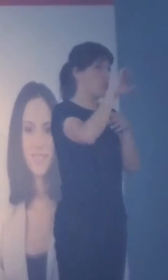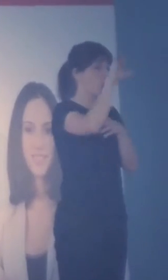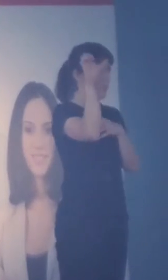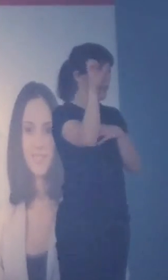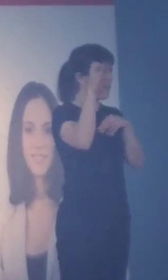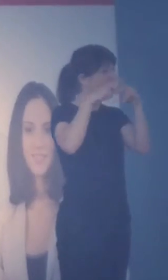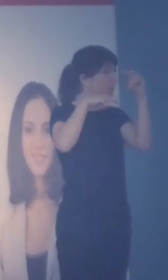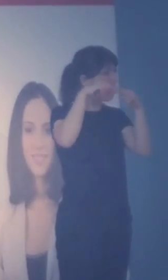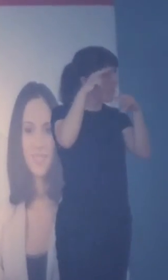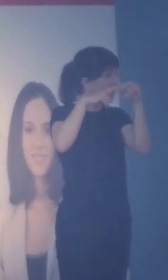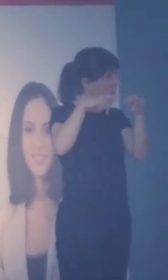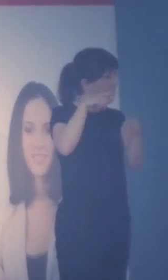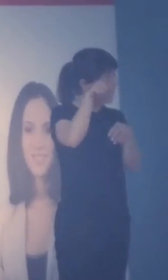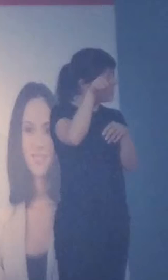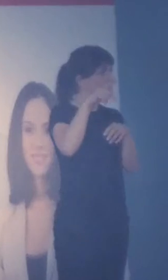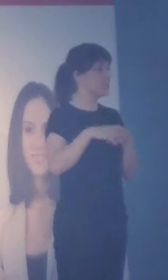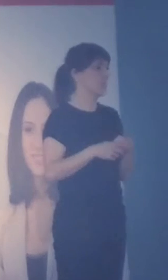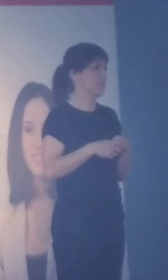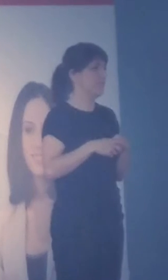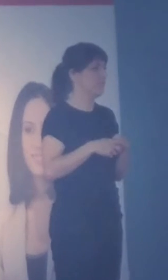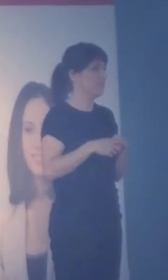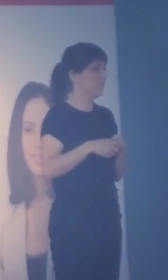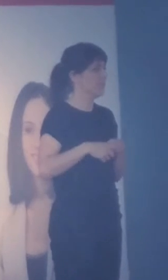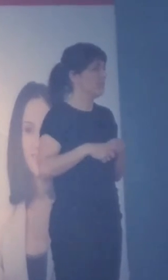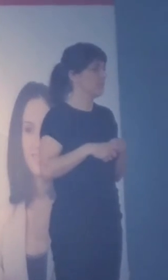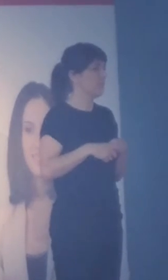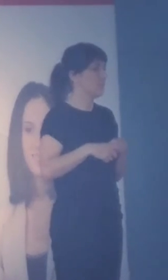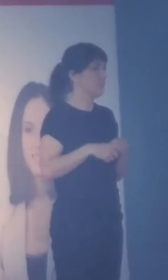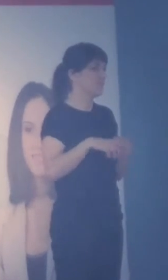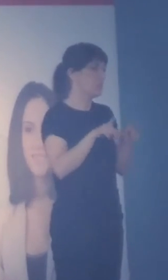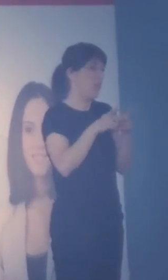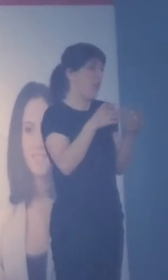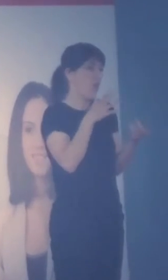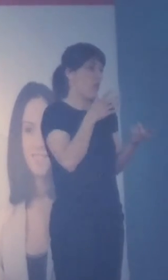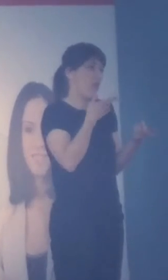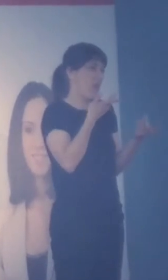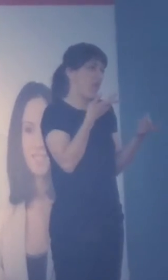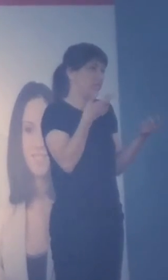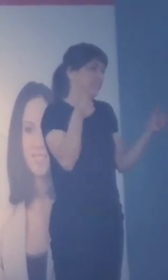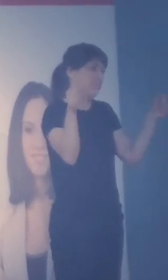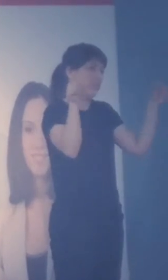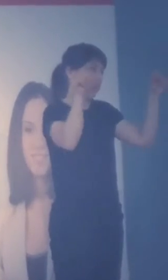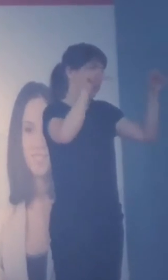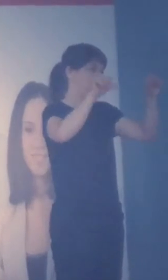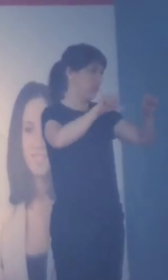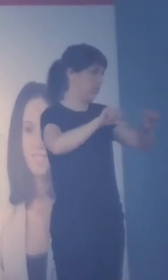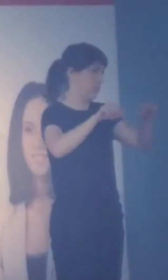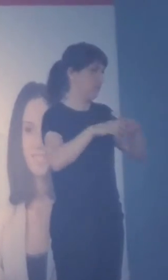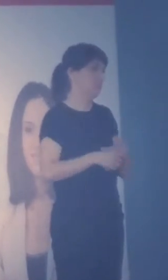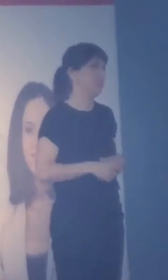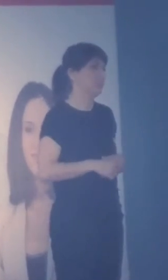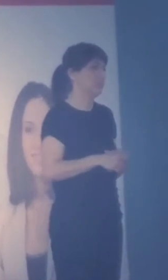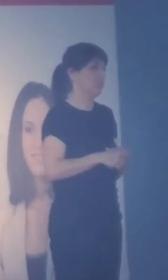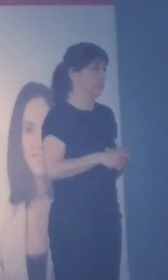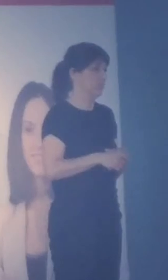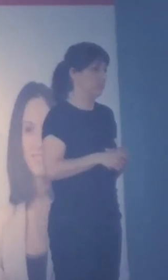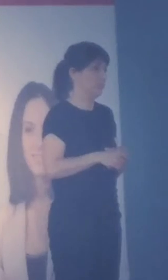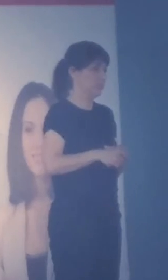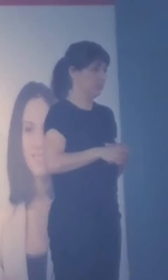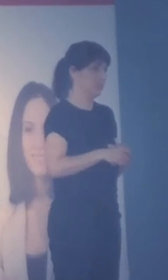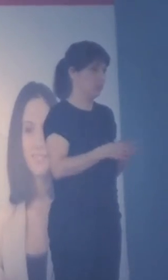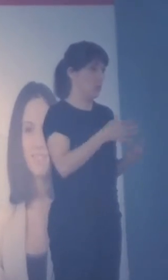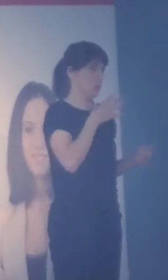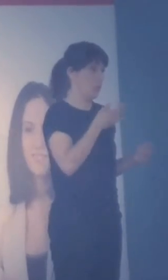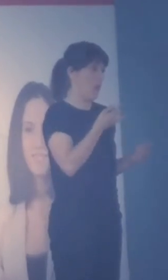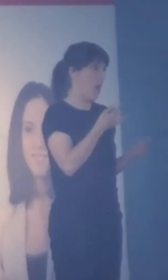constructo está en absoluta decadencia. Máis unido que nunca, carato, como estamos vendo na crisis